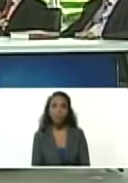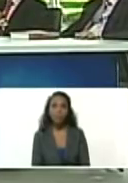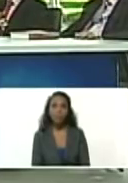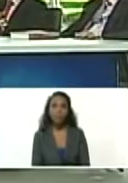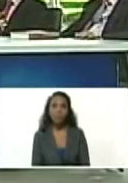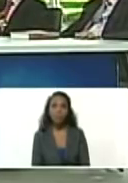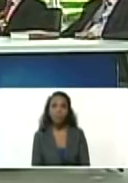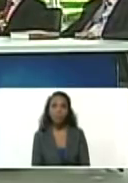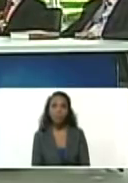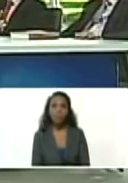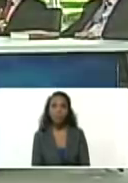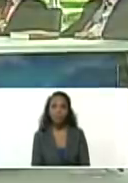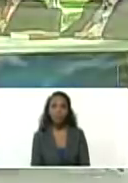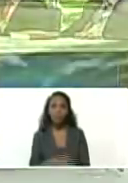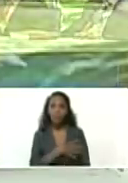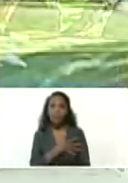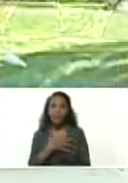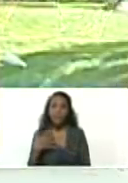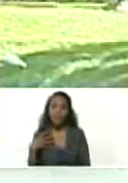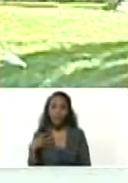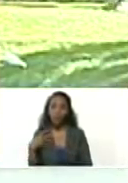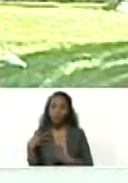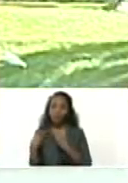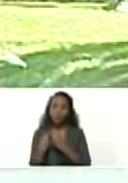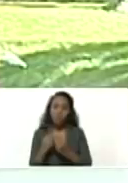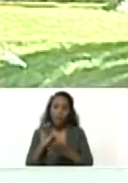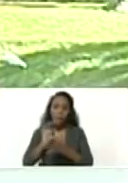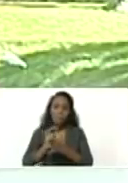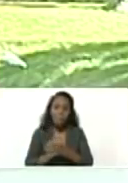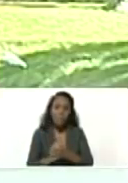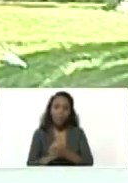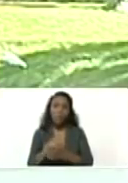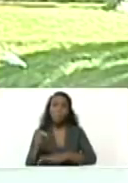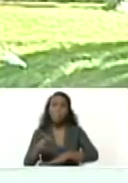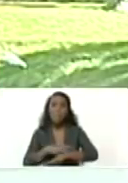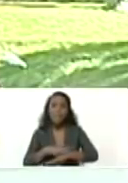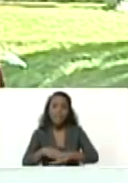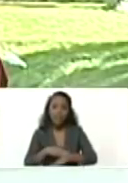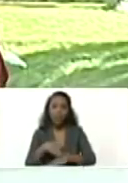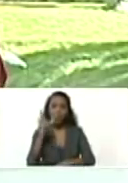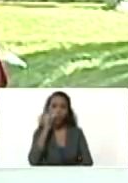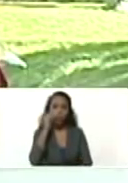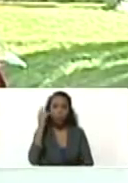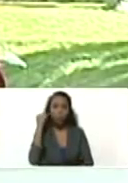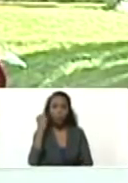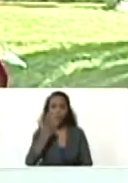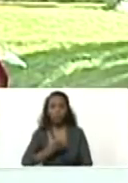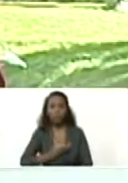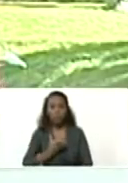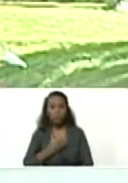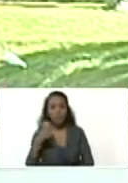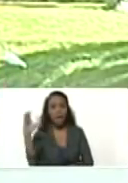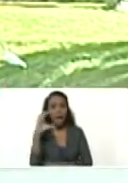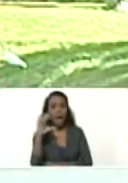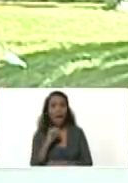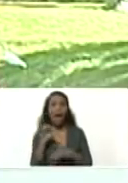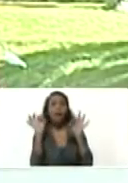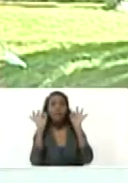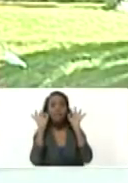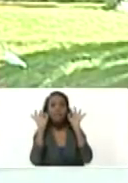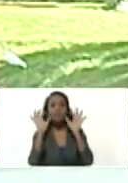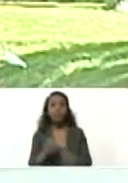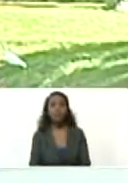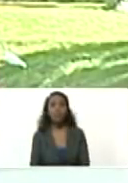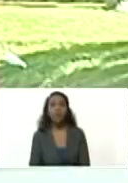Querido compañero, queridas compañeras, a los ministros, ministra, alcaldesa de Caracas,